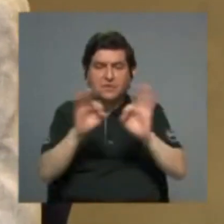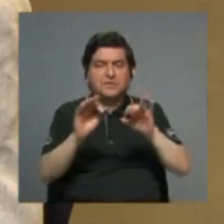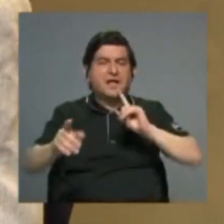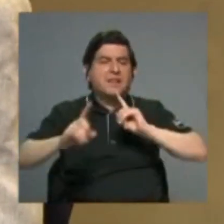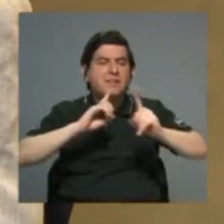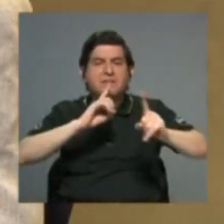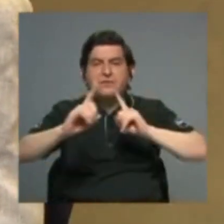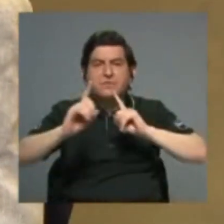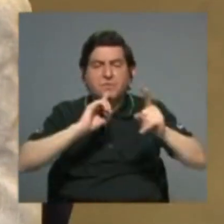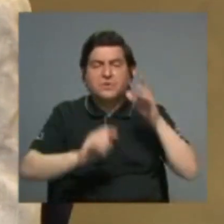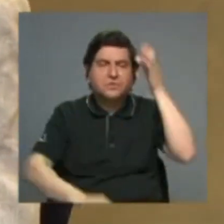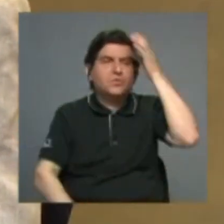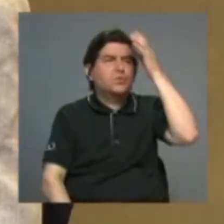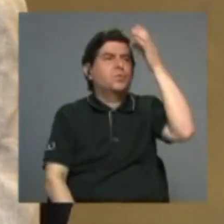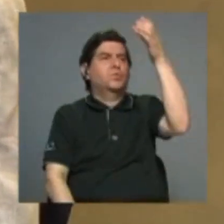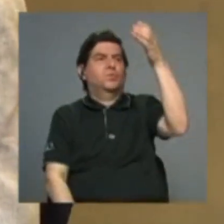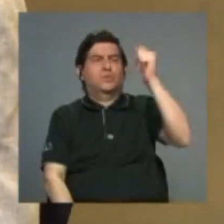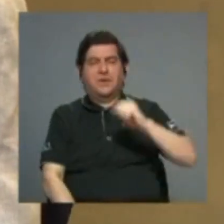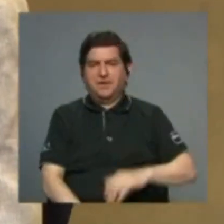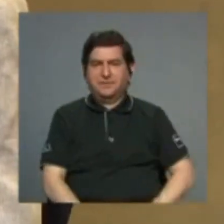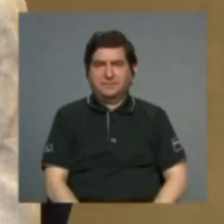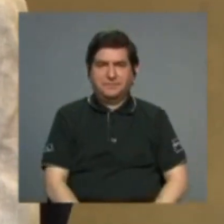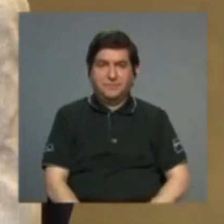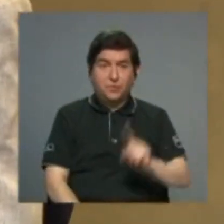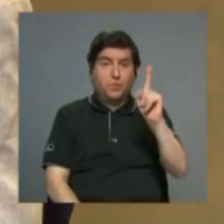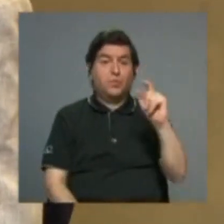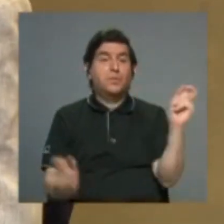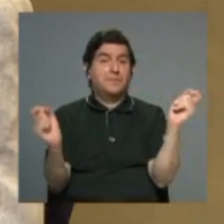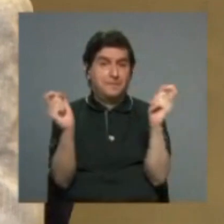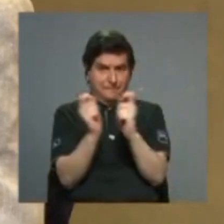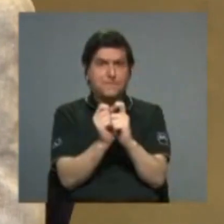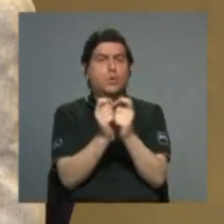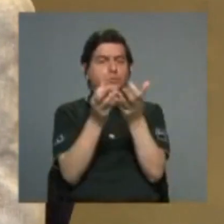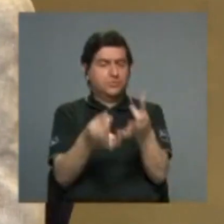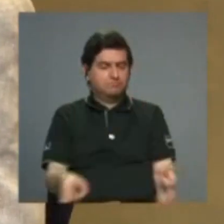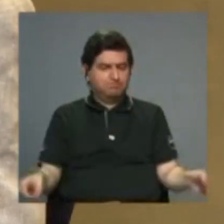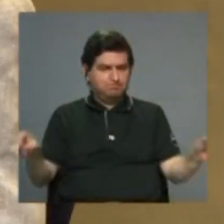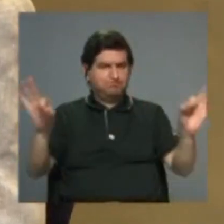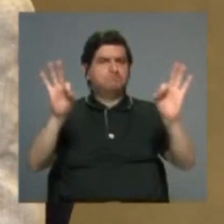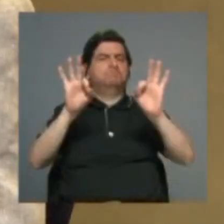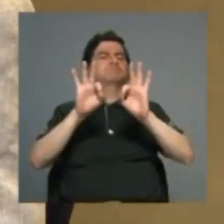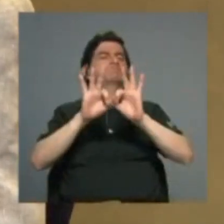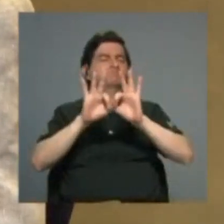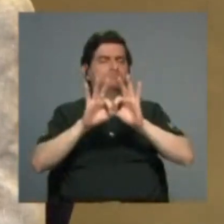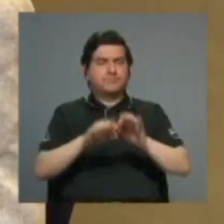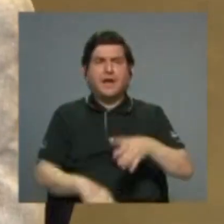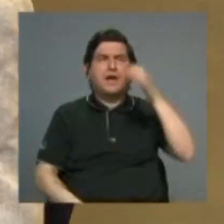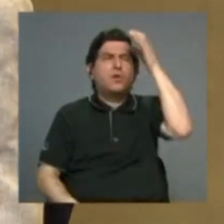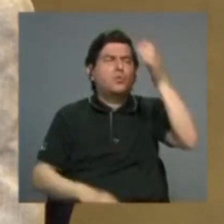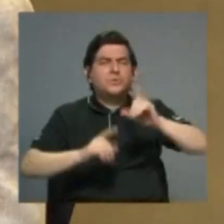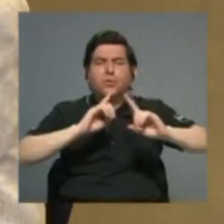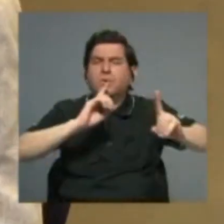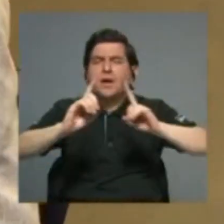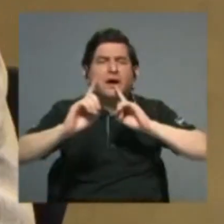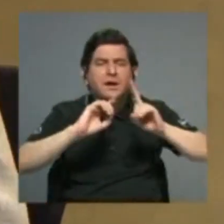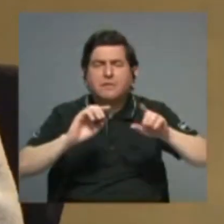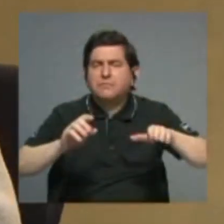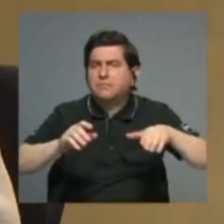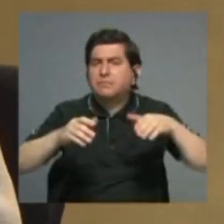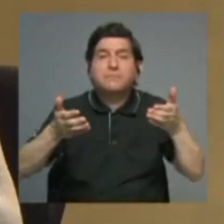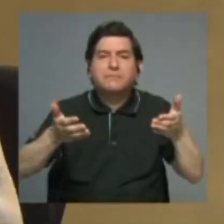difusión de la cultura. Uno de los puntos importantes en la difusión de la cultura a